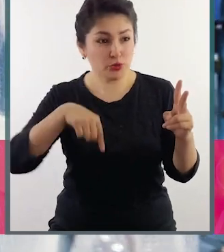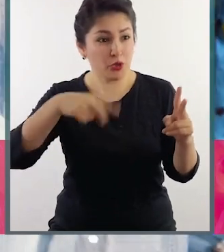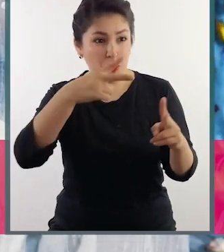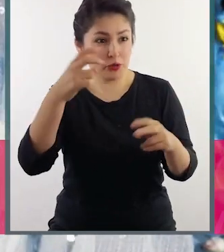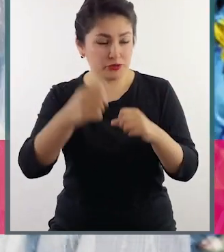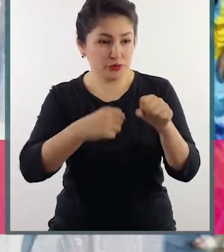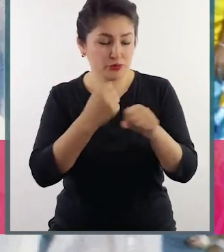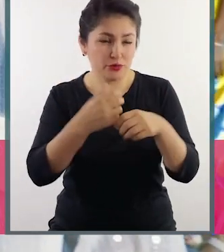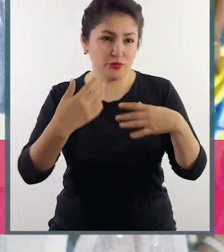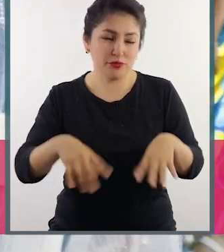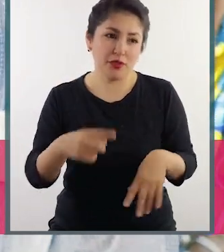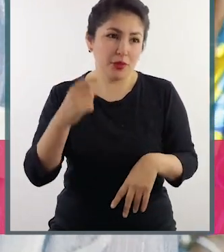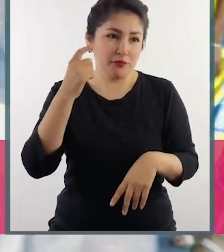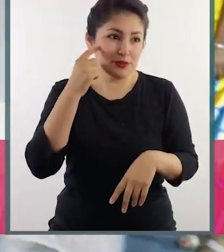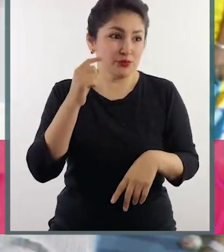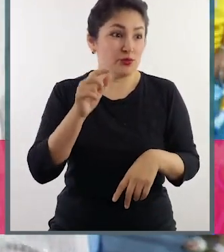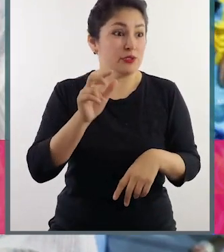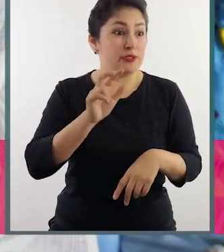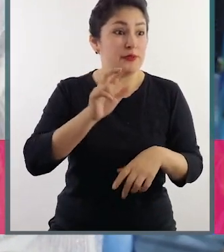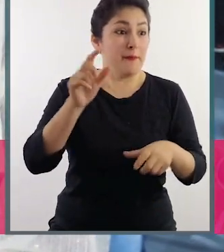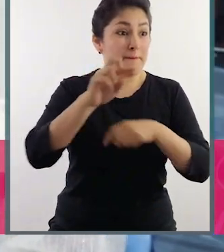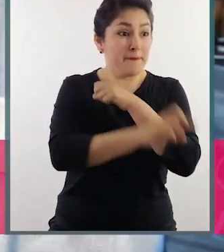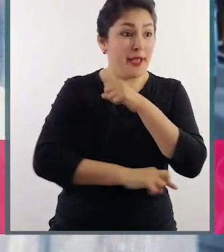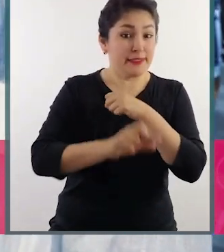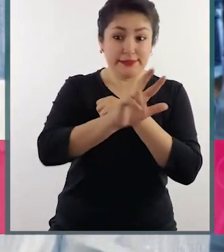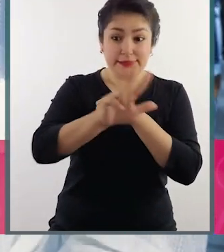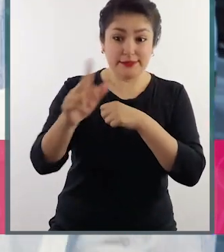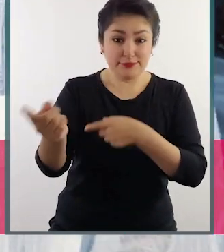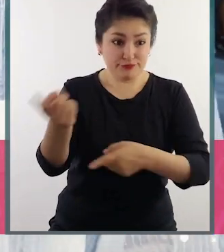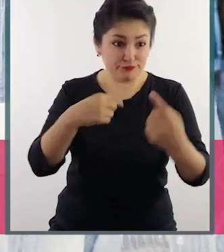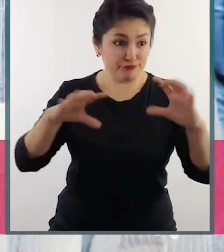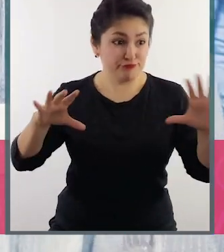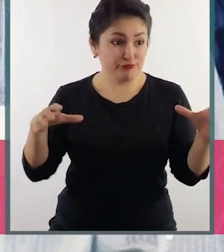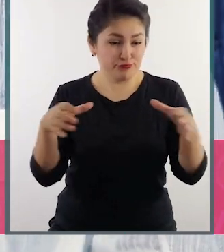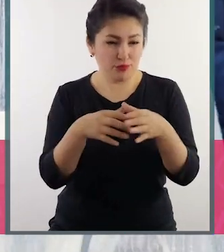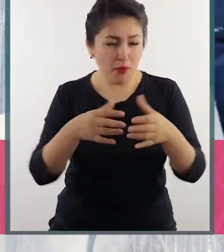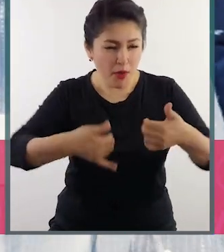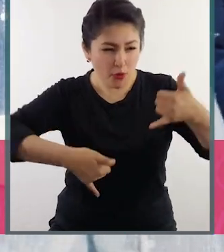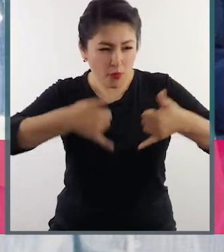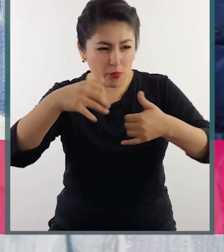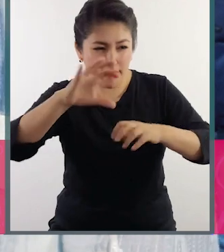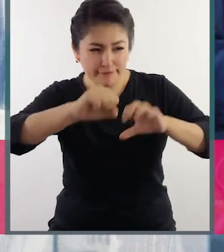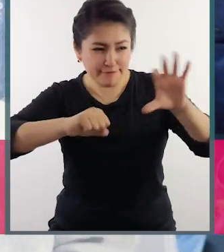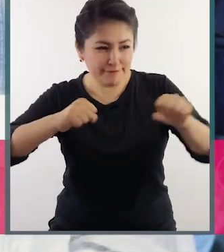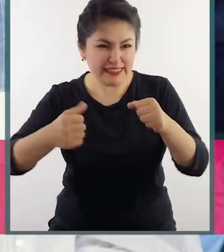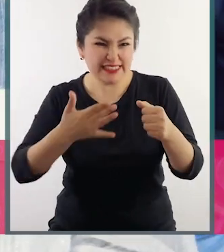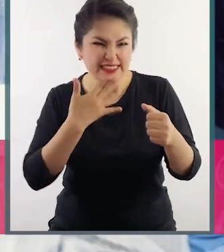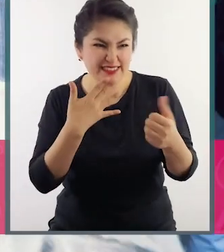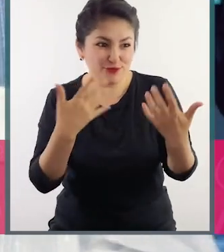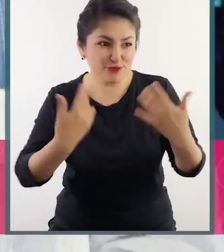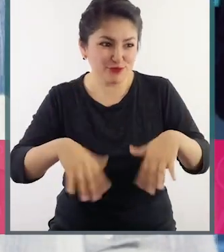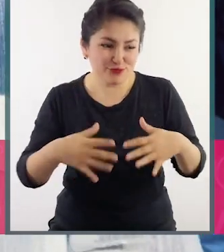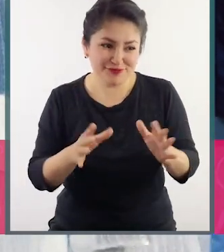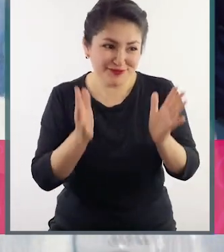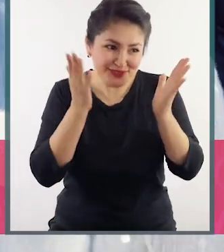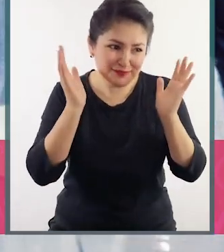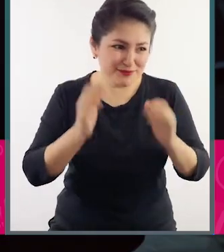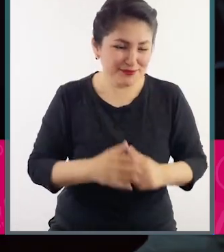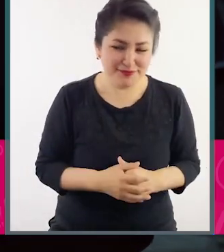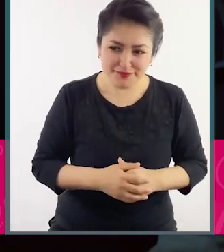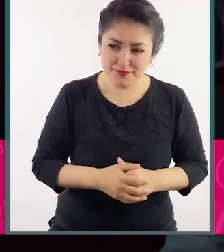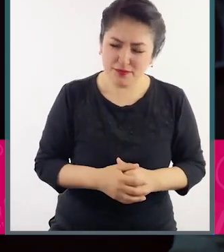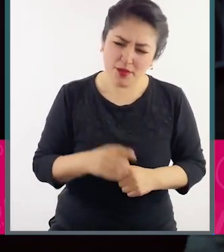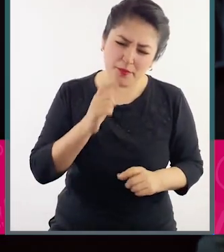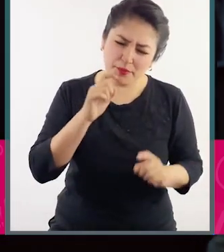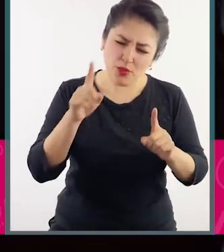edición Bicentenario. ¿Qué más puedo pedir? Son 33 delegaciones que se disputarán ese título, esa copa tan ansiosa, y veremos qué pasa, ¿no? Veremos dónde se va la copa.